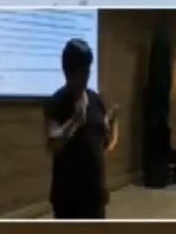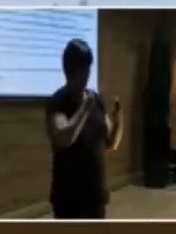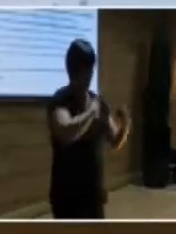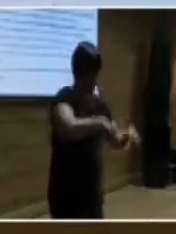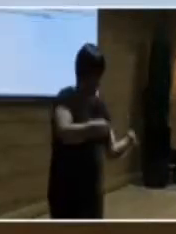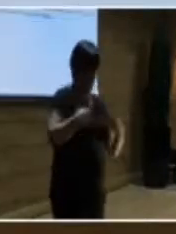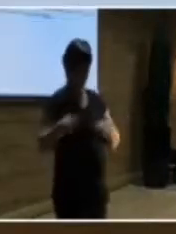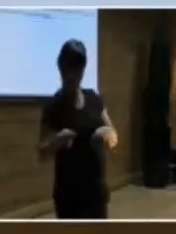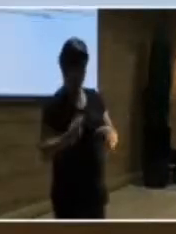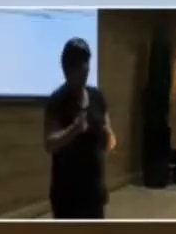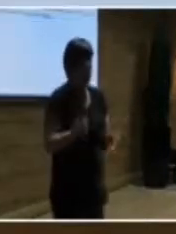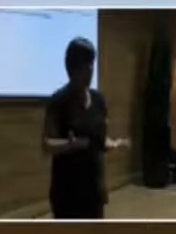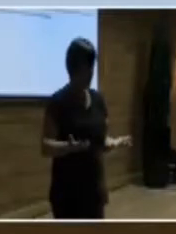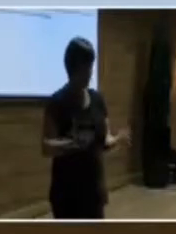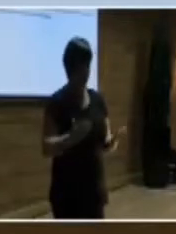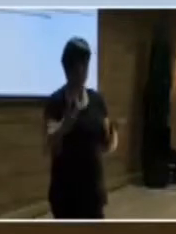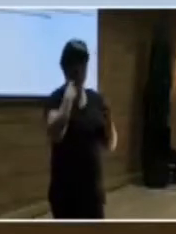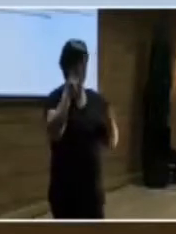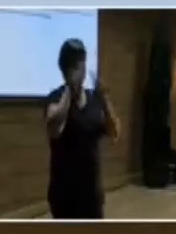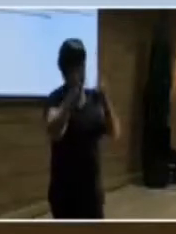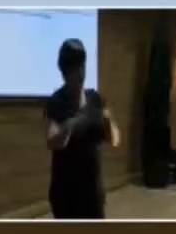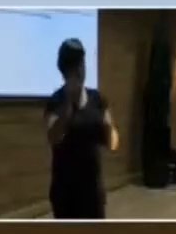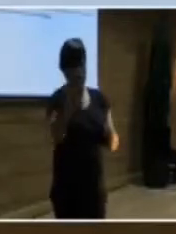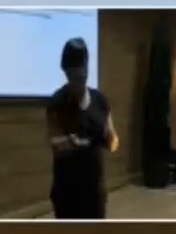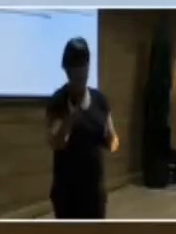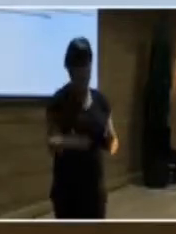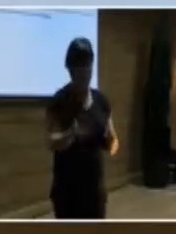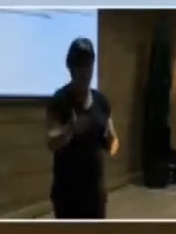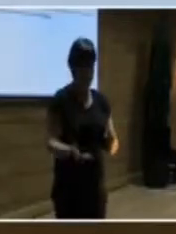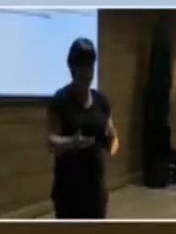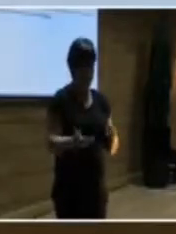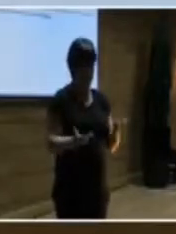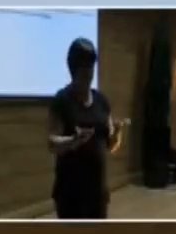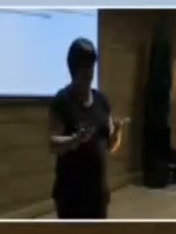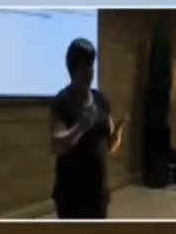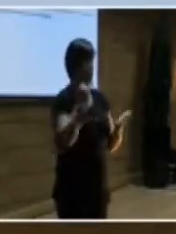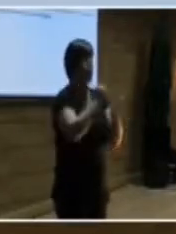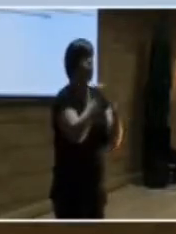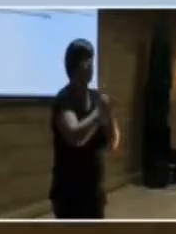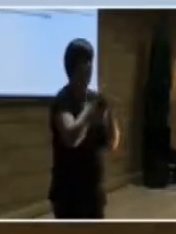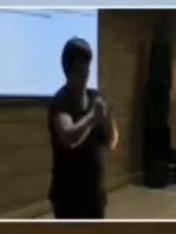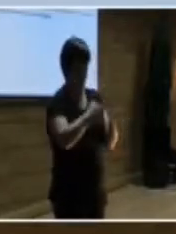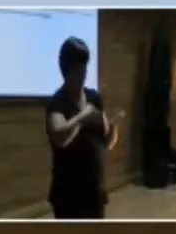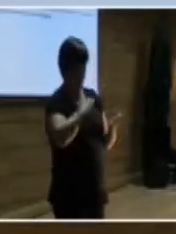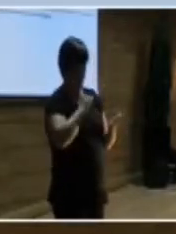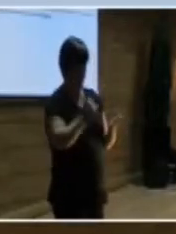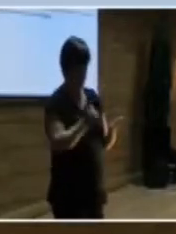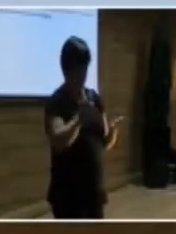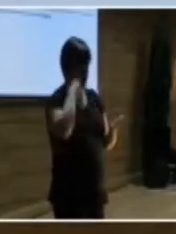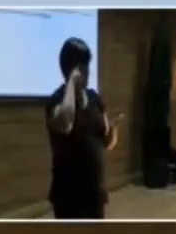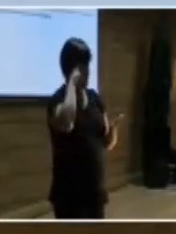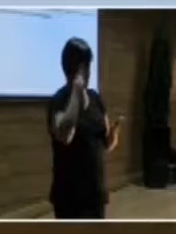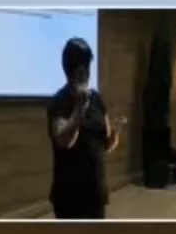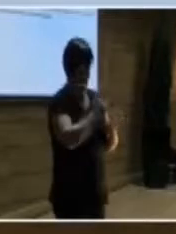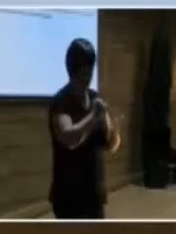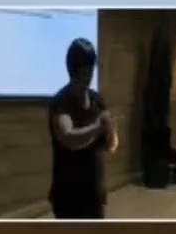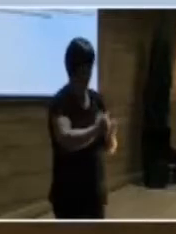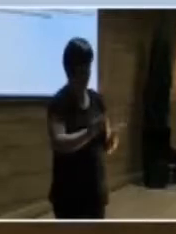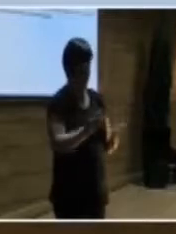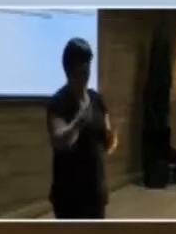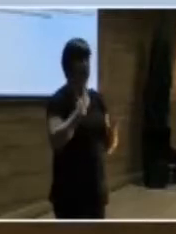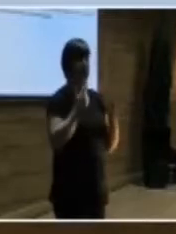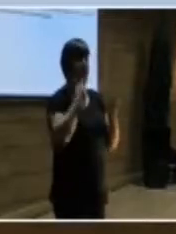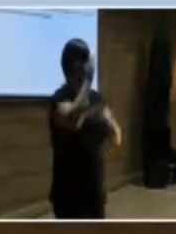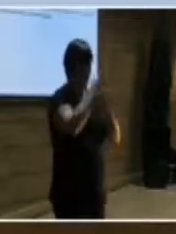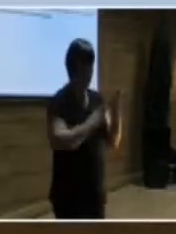repartiendo. Investigación, importantísimo, los ensayos clínicos. En la encuesta Nuevo Alzheimer, más del 60%